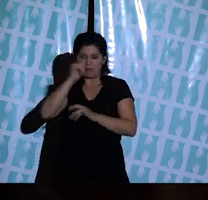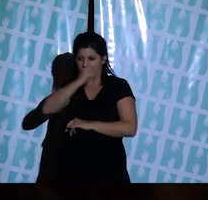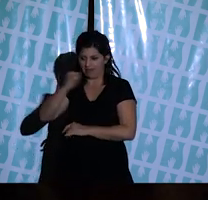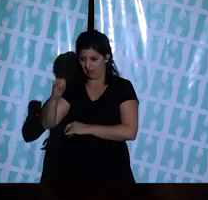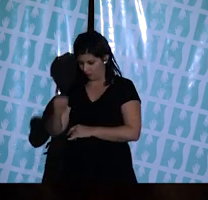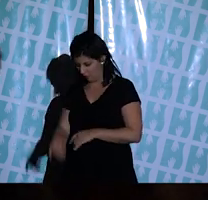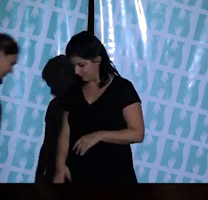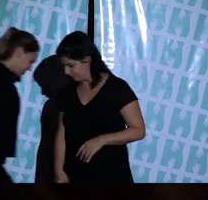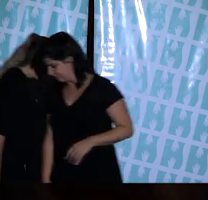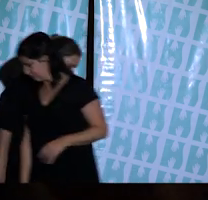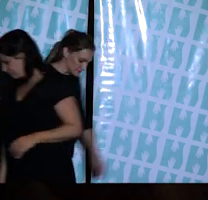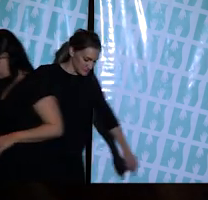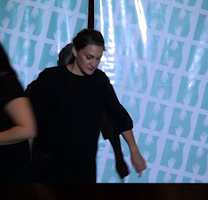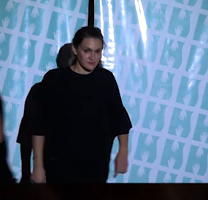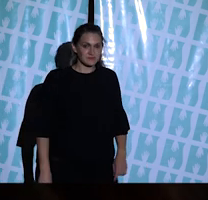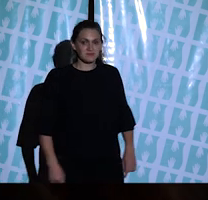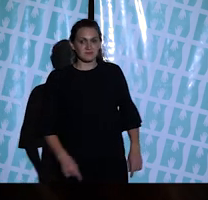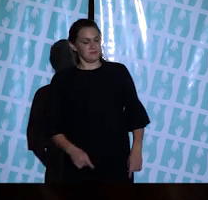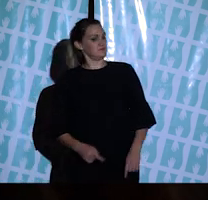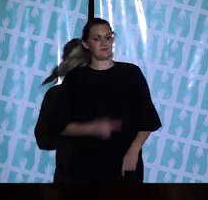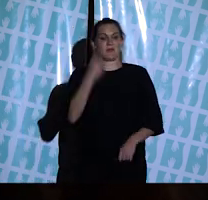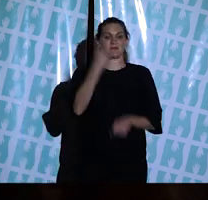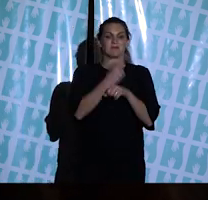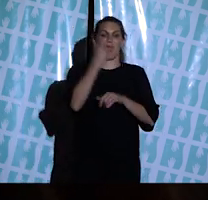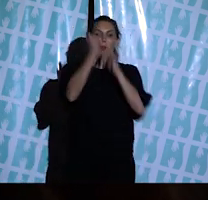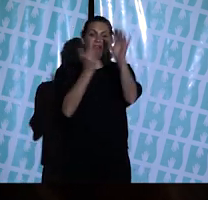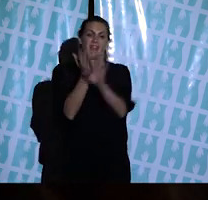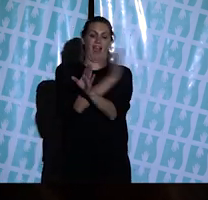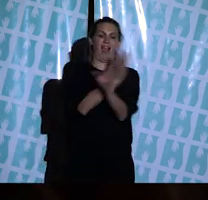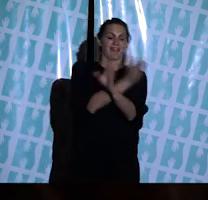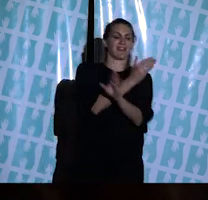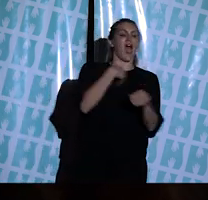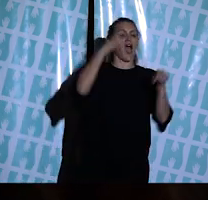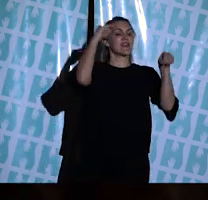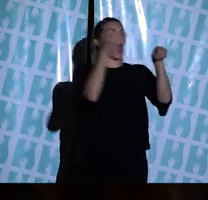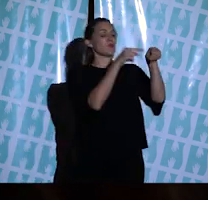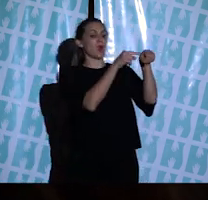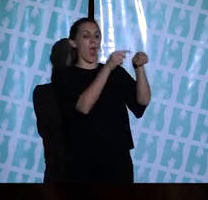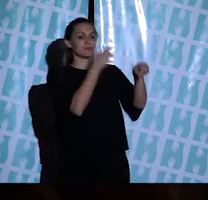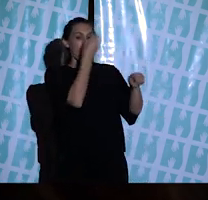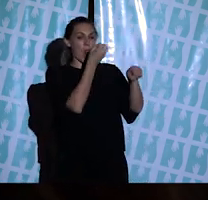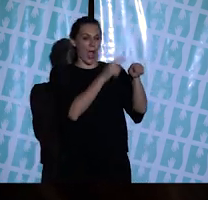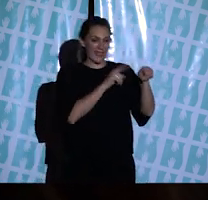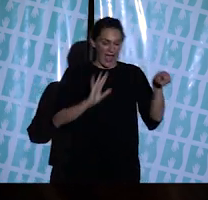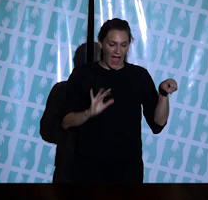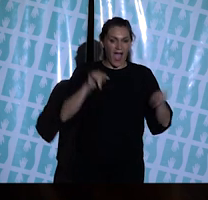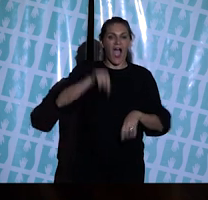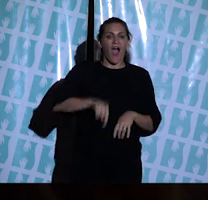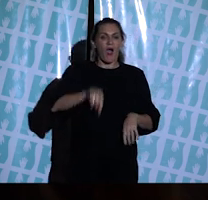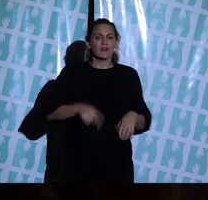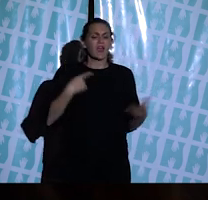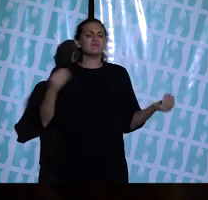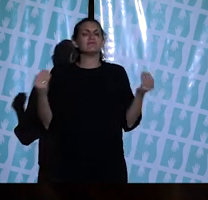Bueno, esto como pantallazo de la neurobiología. Pasamos ahora a las adicciones como conductas